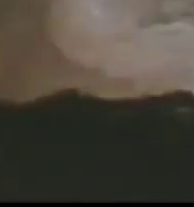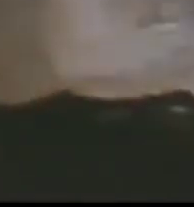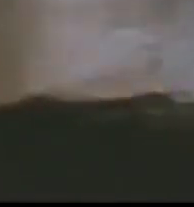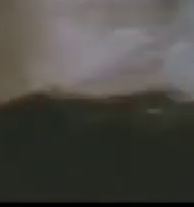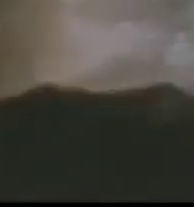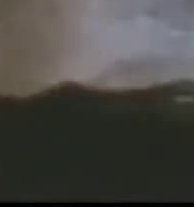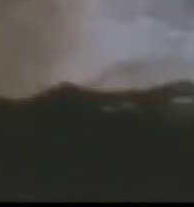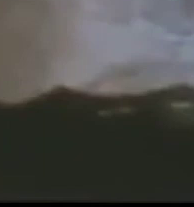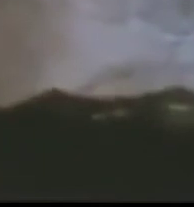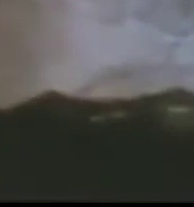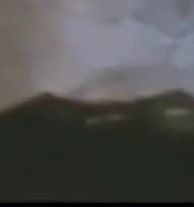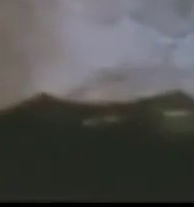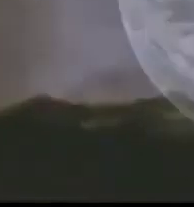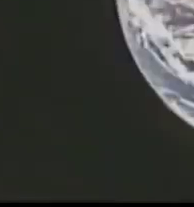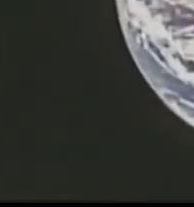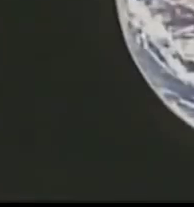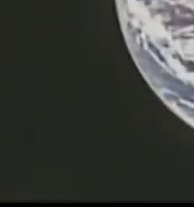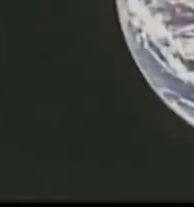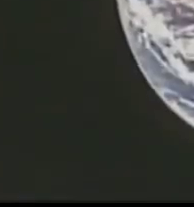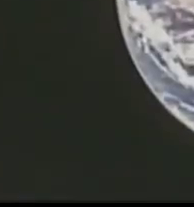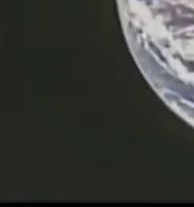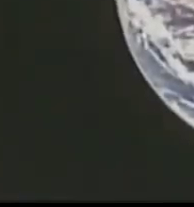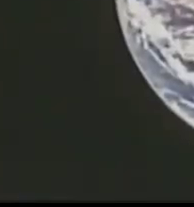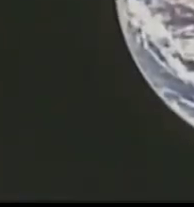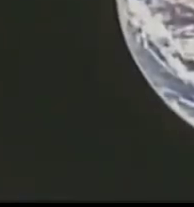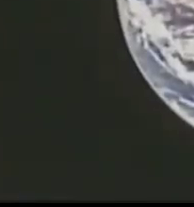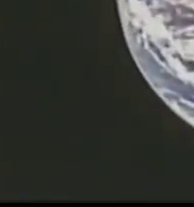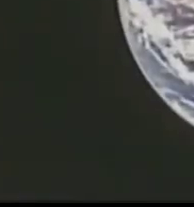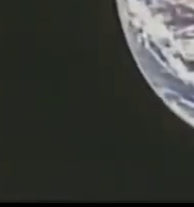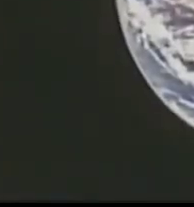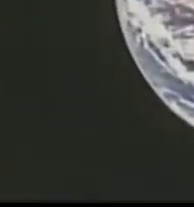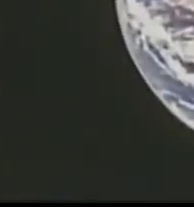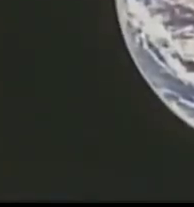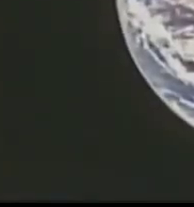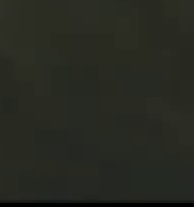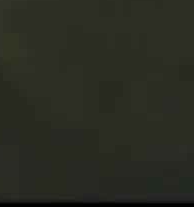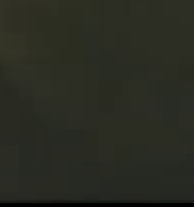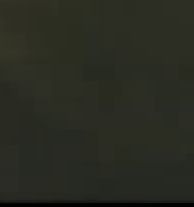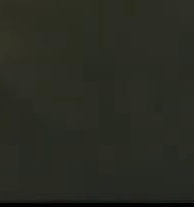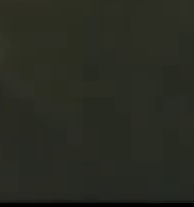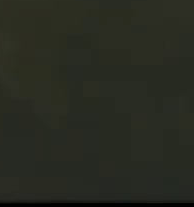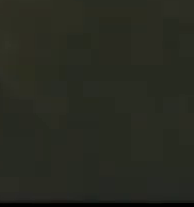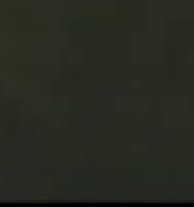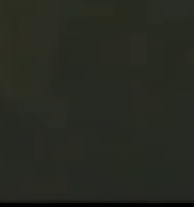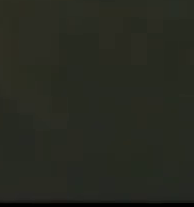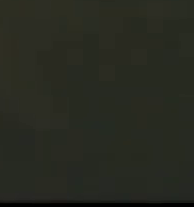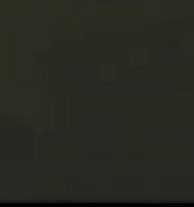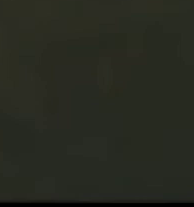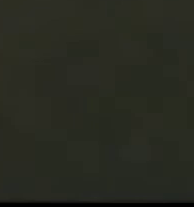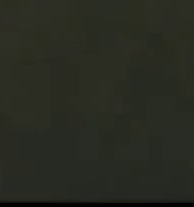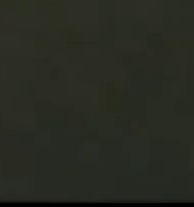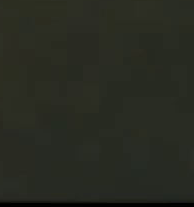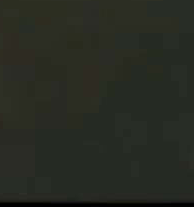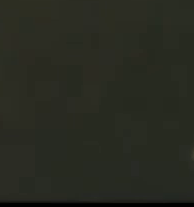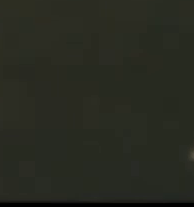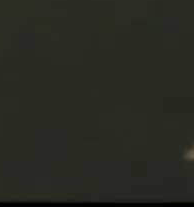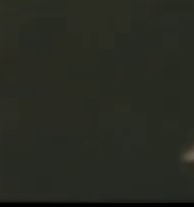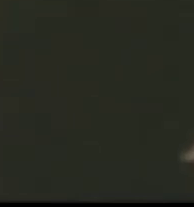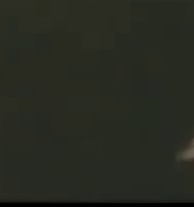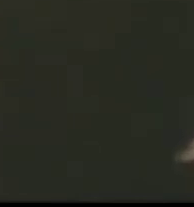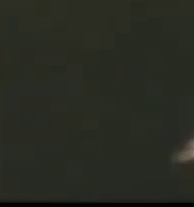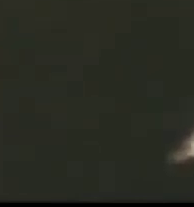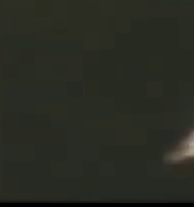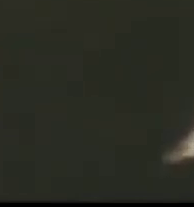sonora producida por la erupción de un volcán, jamás conseguiría salir al espacio exterior. Y las ondas